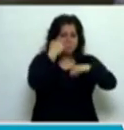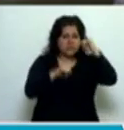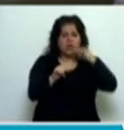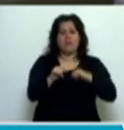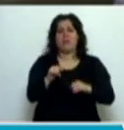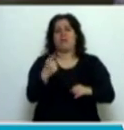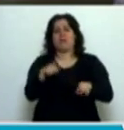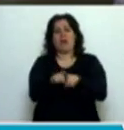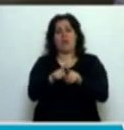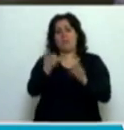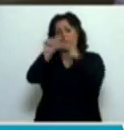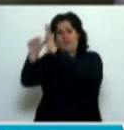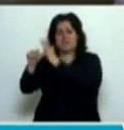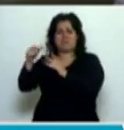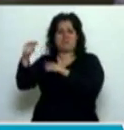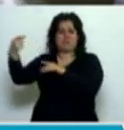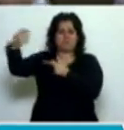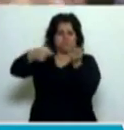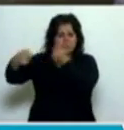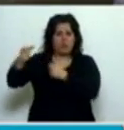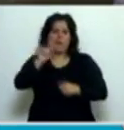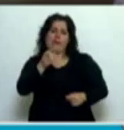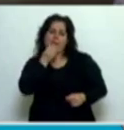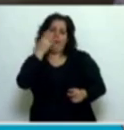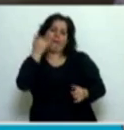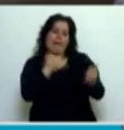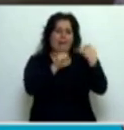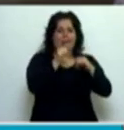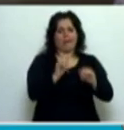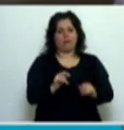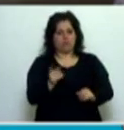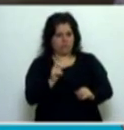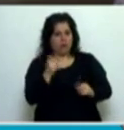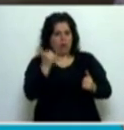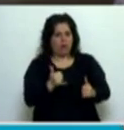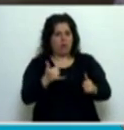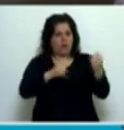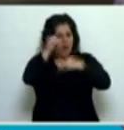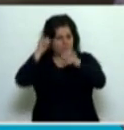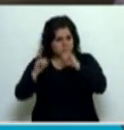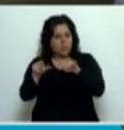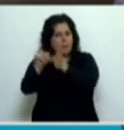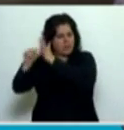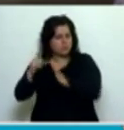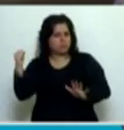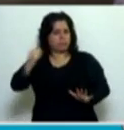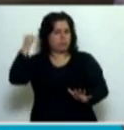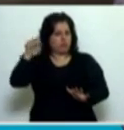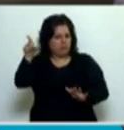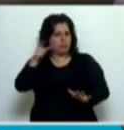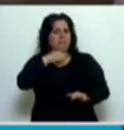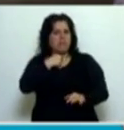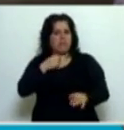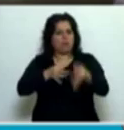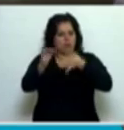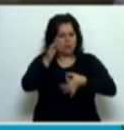en plazas extranjeras. Digo, no es cualquier activo, no es cualquier activo. Es un activo importante que sirve de